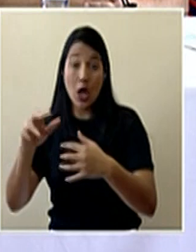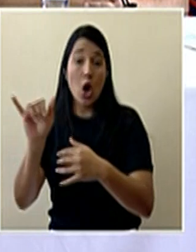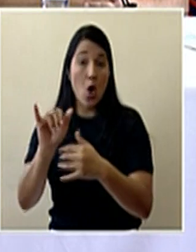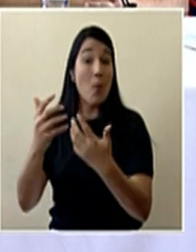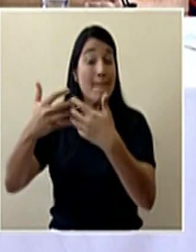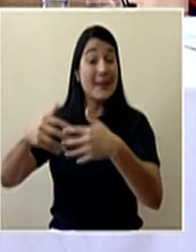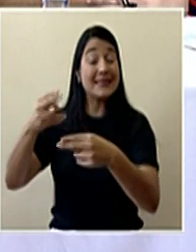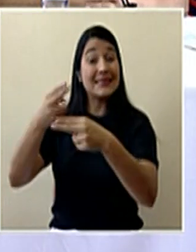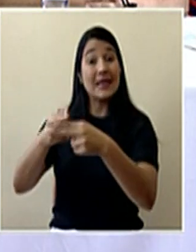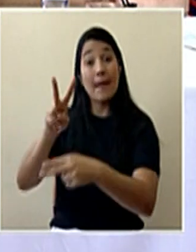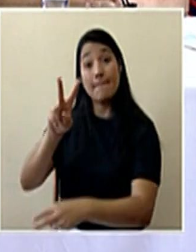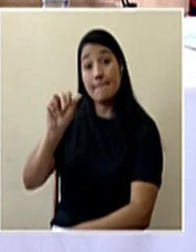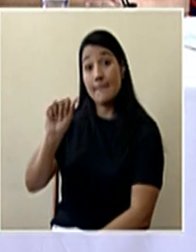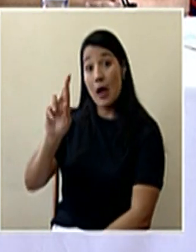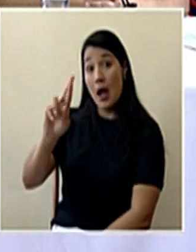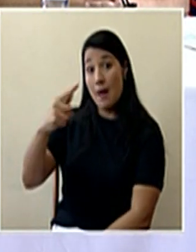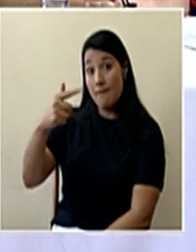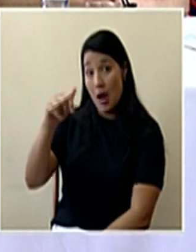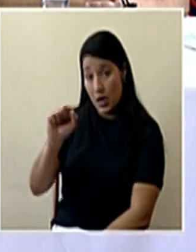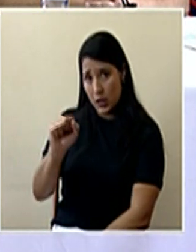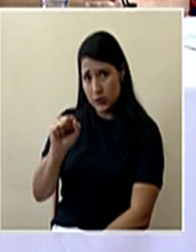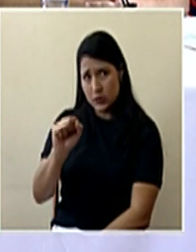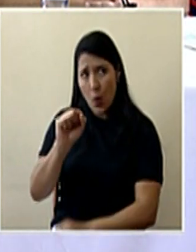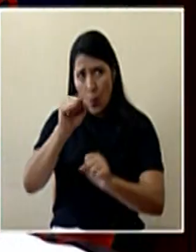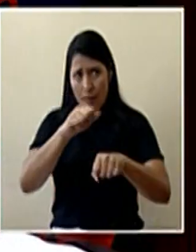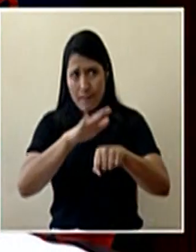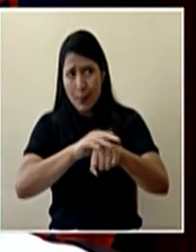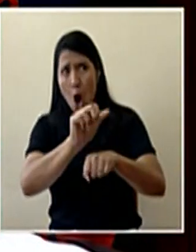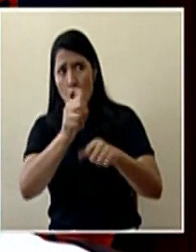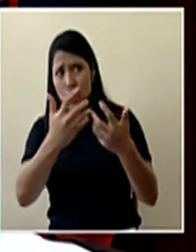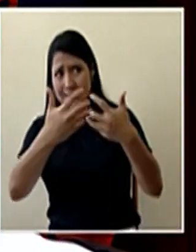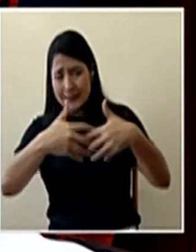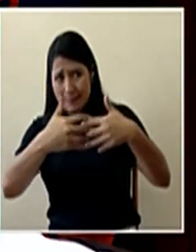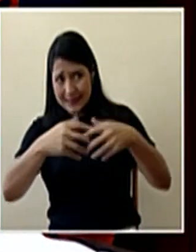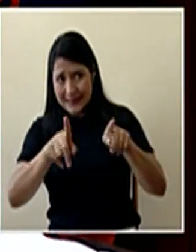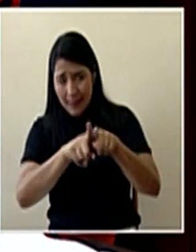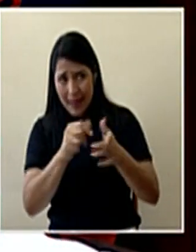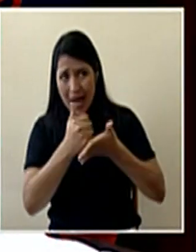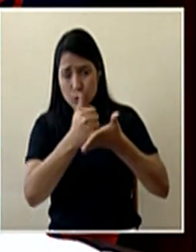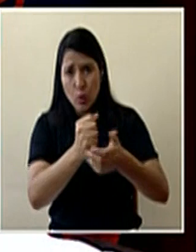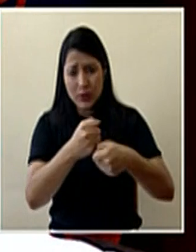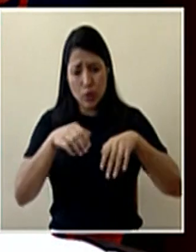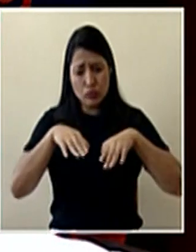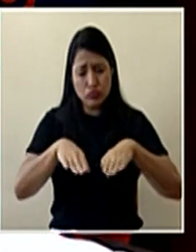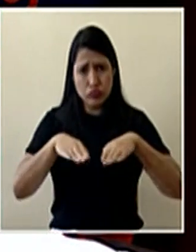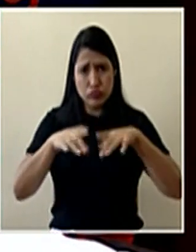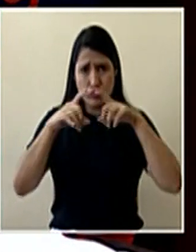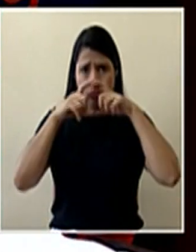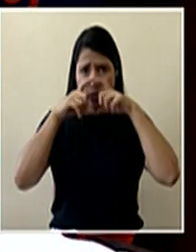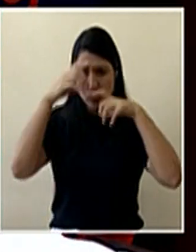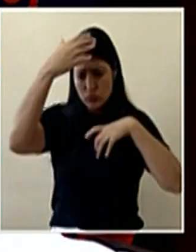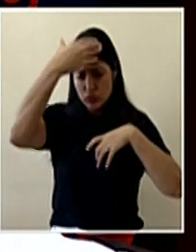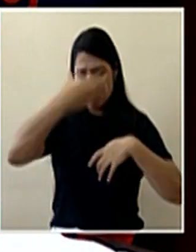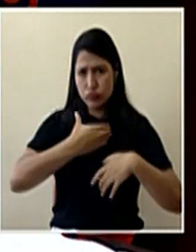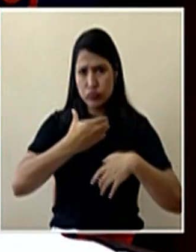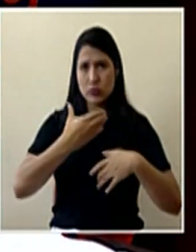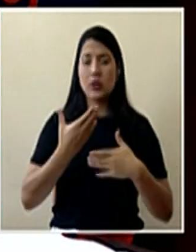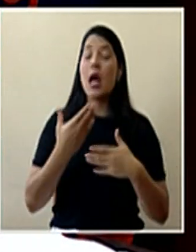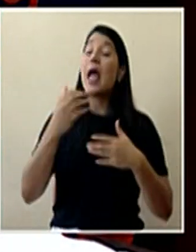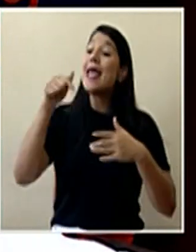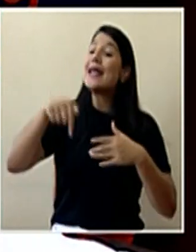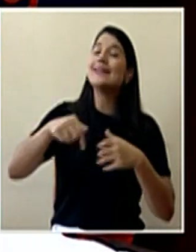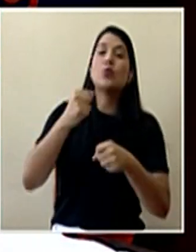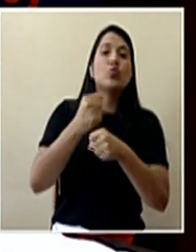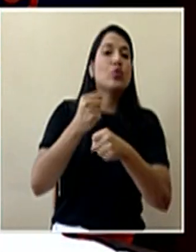caretas faciales. Ok, esto es un tema país. Nosotros tenemos que trabajar todos juntos, empresa privada, empresa